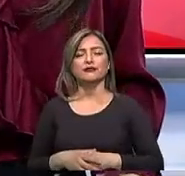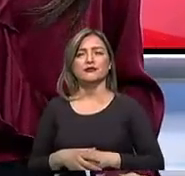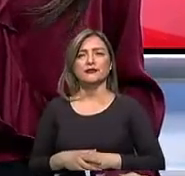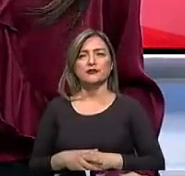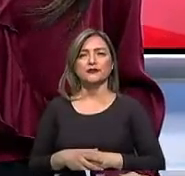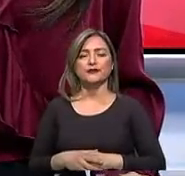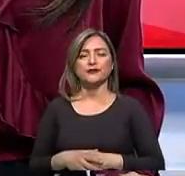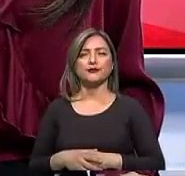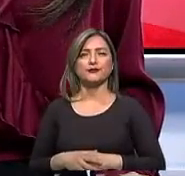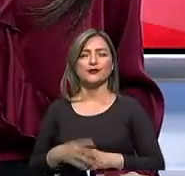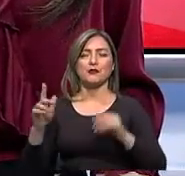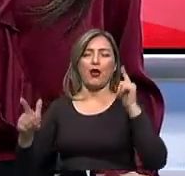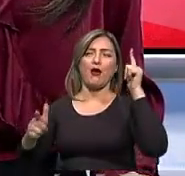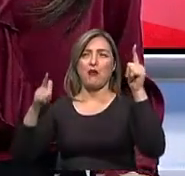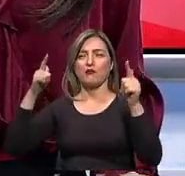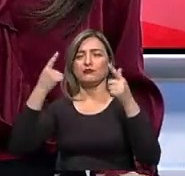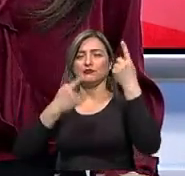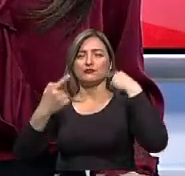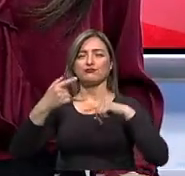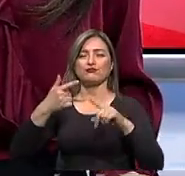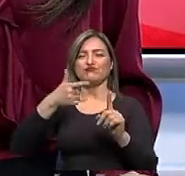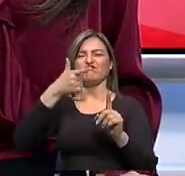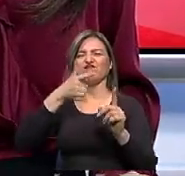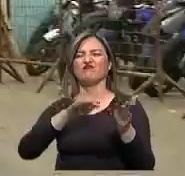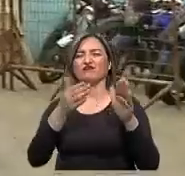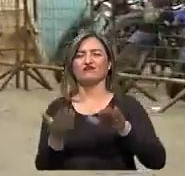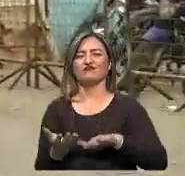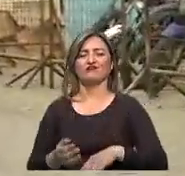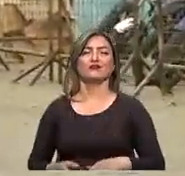Nuevamente se reportaron disparos, heridos y asesinados.